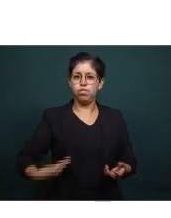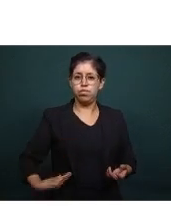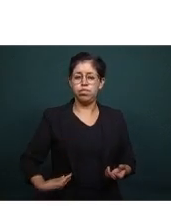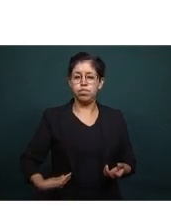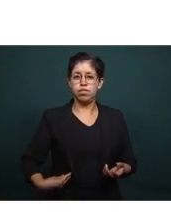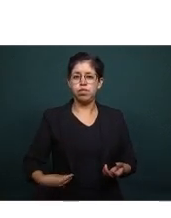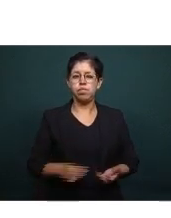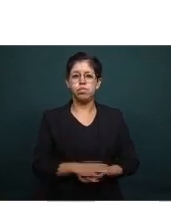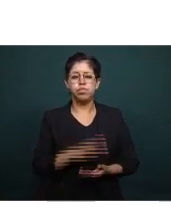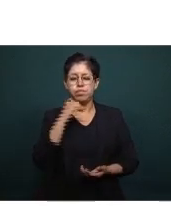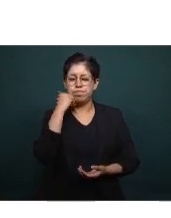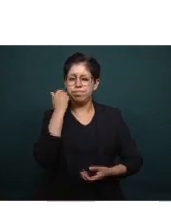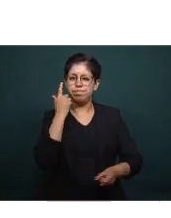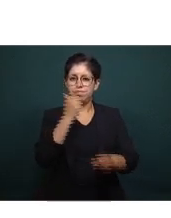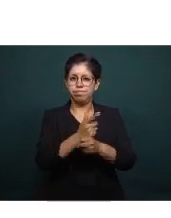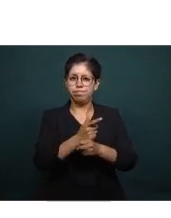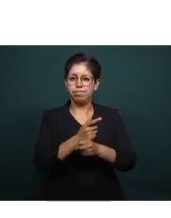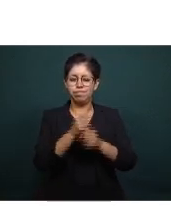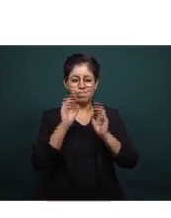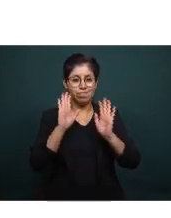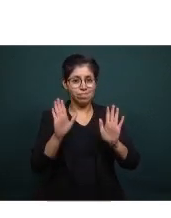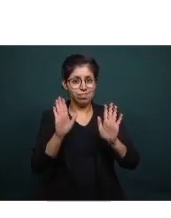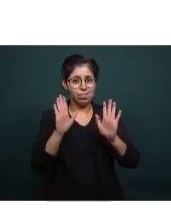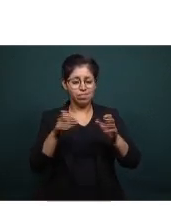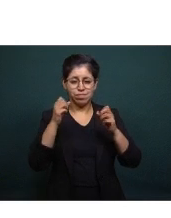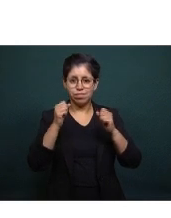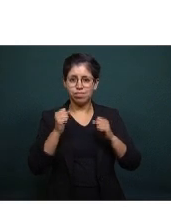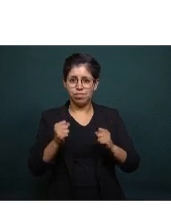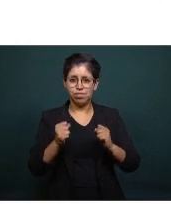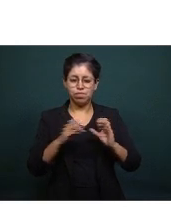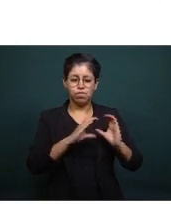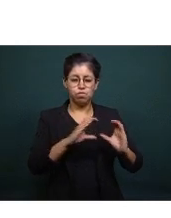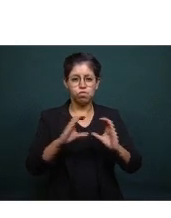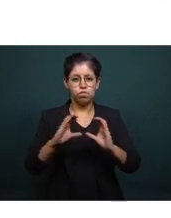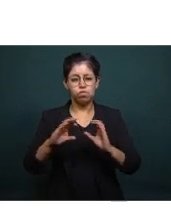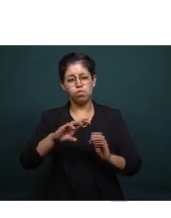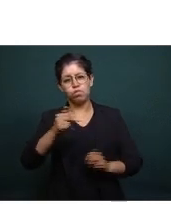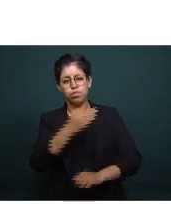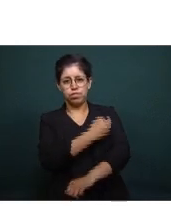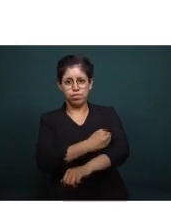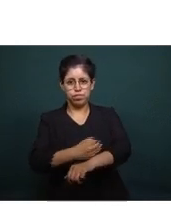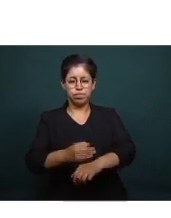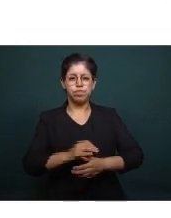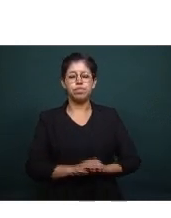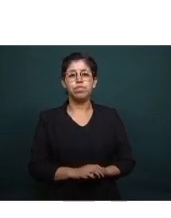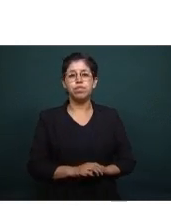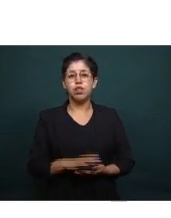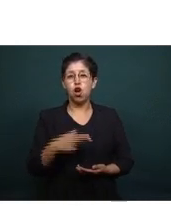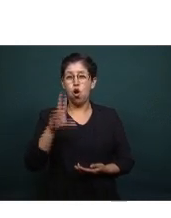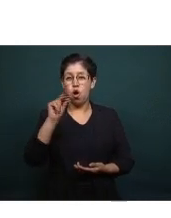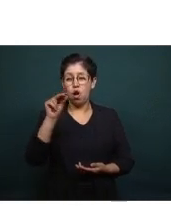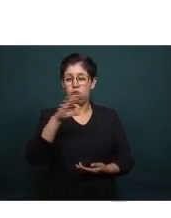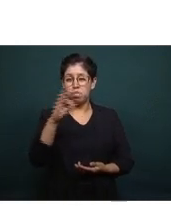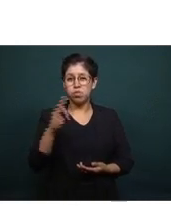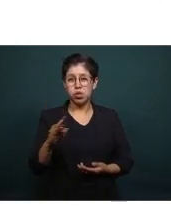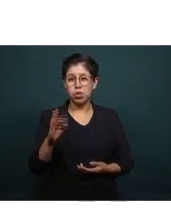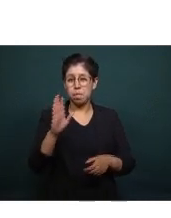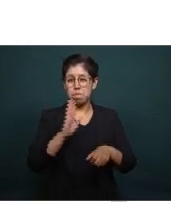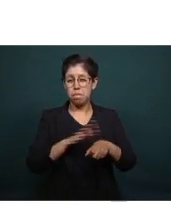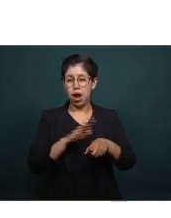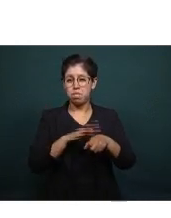estado. Son 28 municipios que concentran el 80% de la incidencia delictiva y son los que están